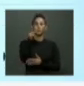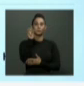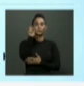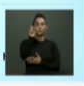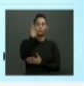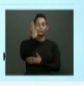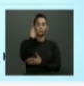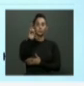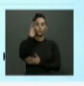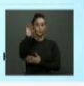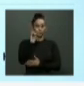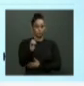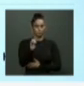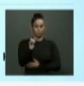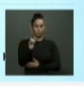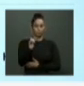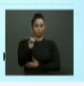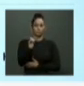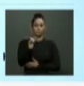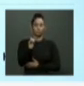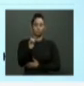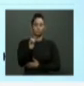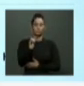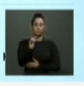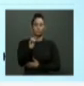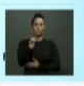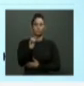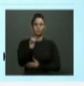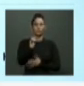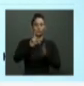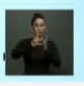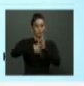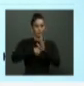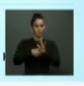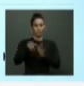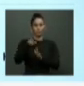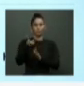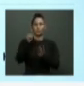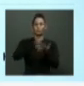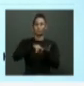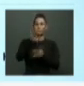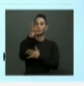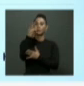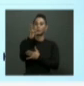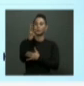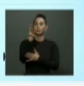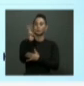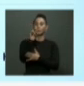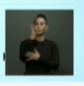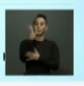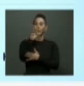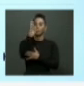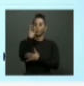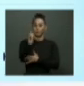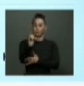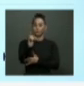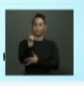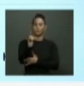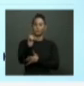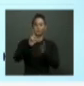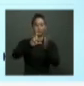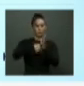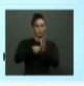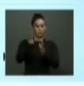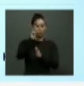de manera considerable la salud de la persona que se contagie si lo que se ha dicho mucho es el